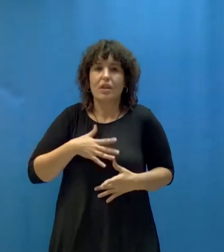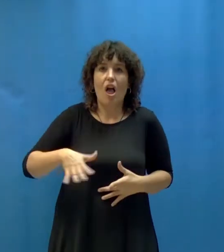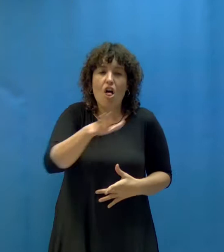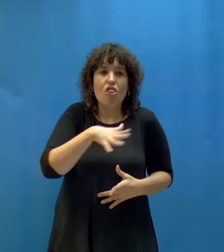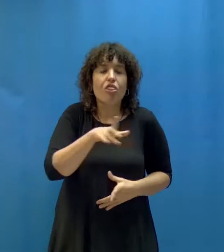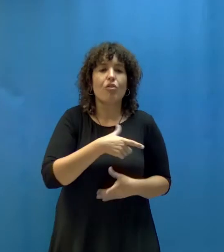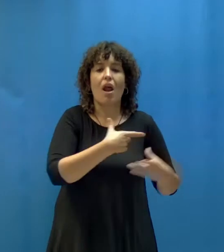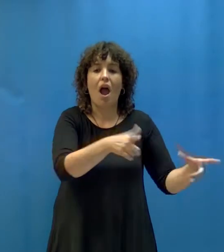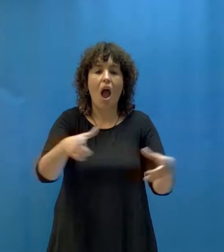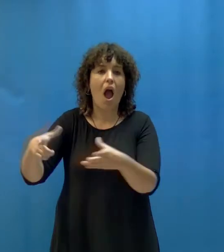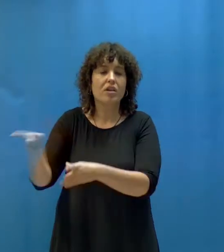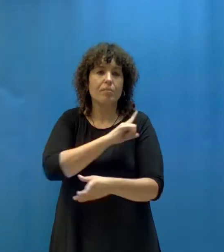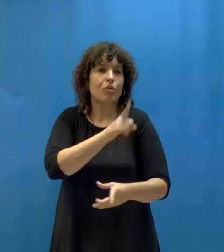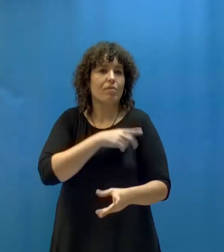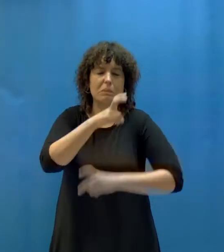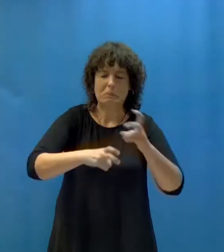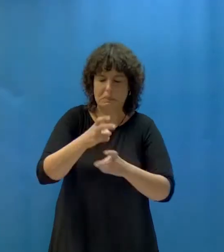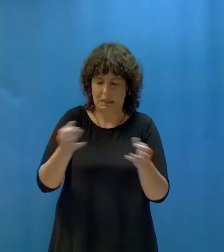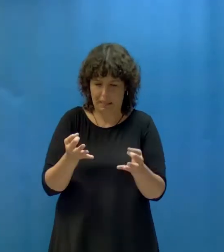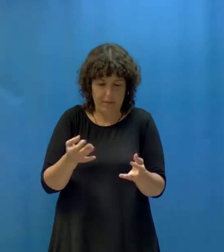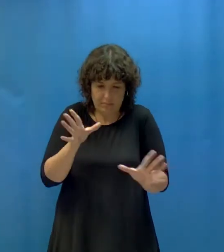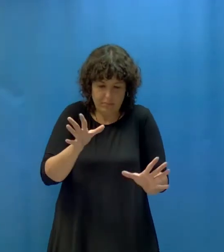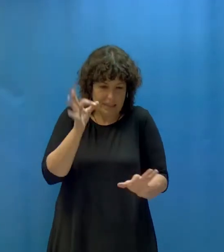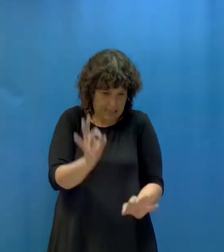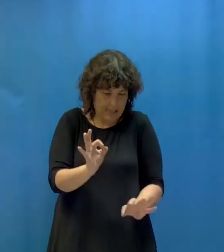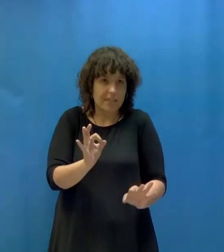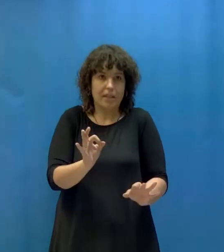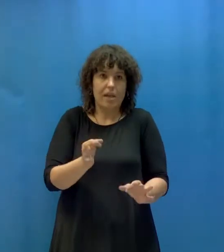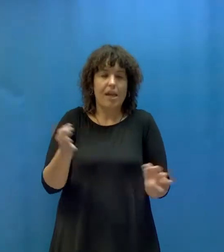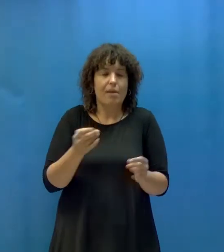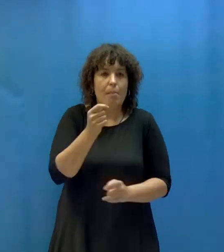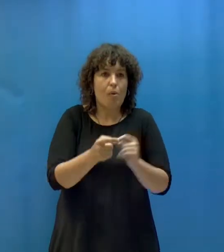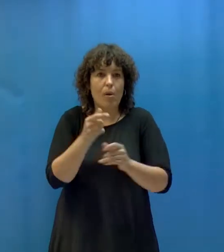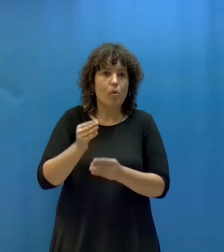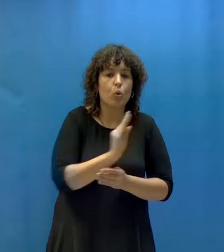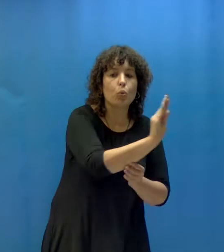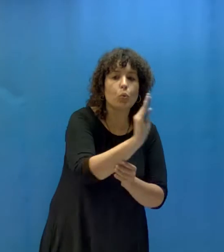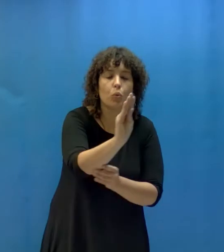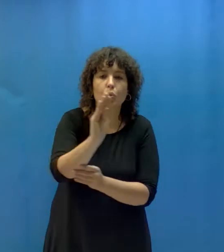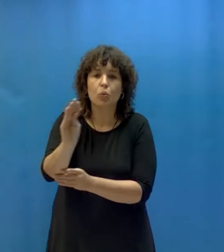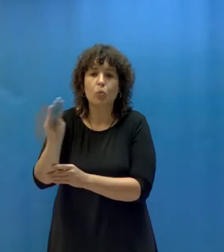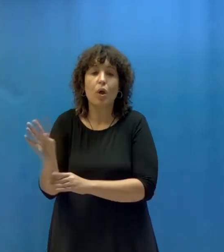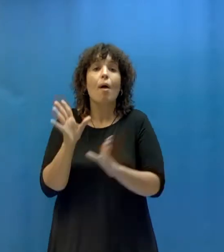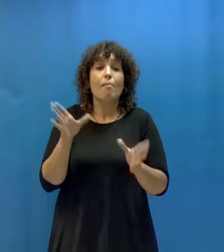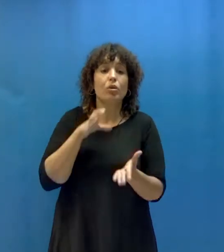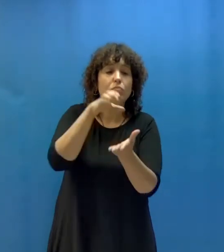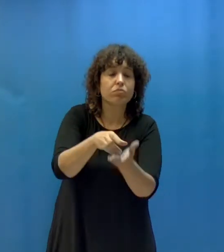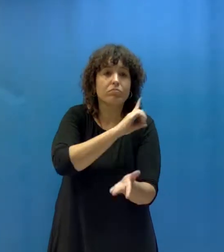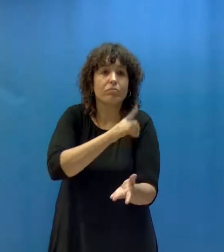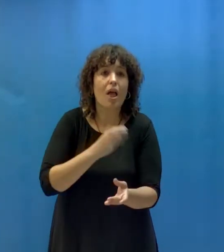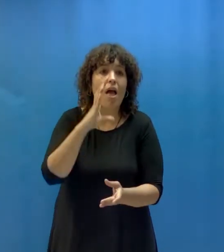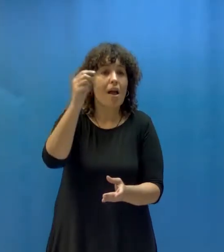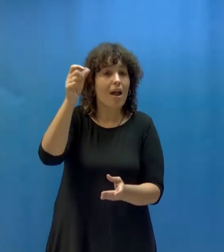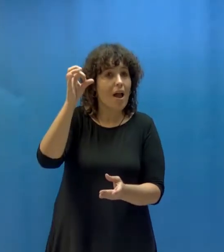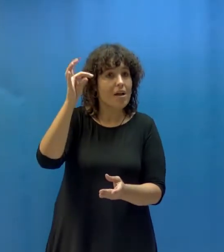que necesitan una actuación, es cierto, y se tiene que ir abordando sucesivamente. Pero el Polideportivo Castalia, como hemos explicado, es